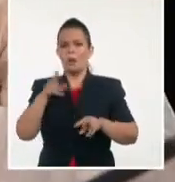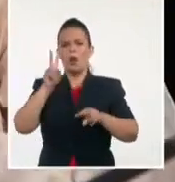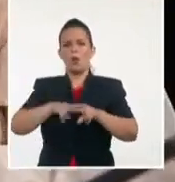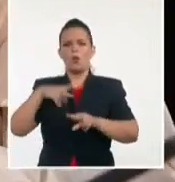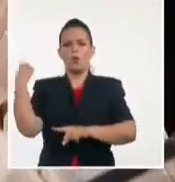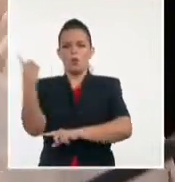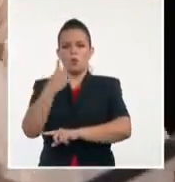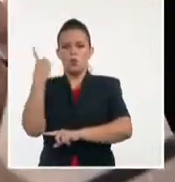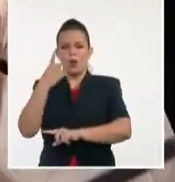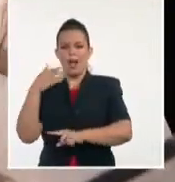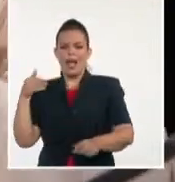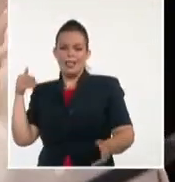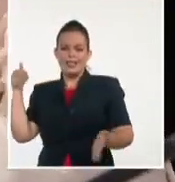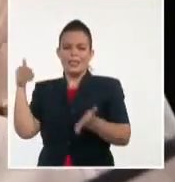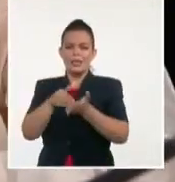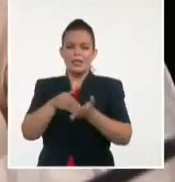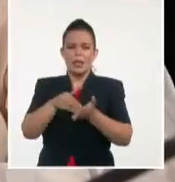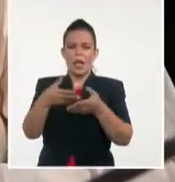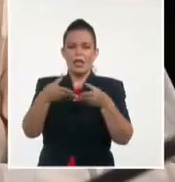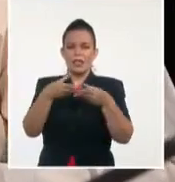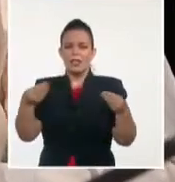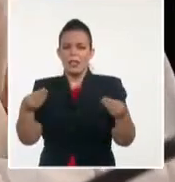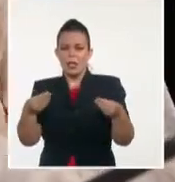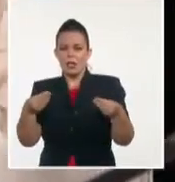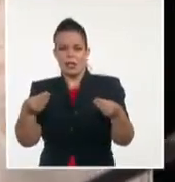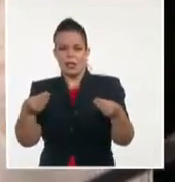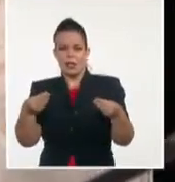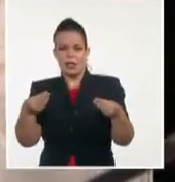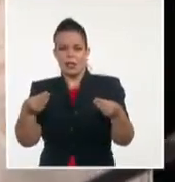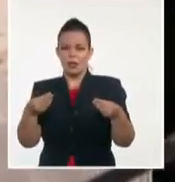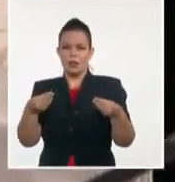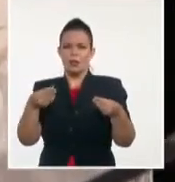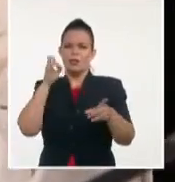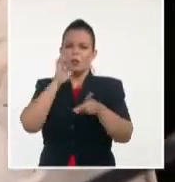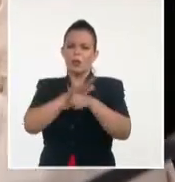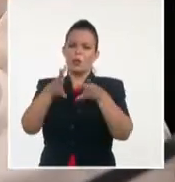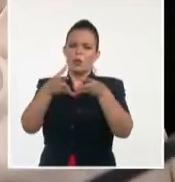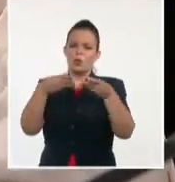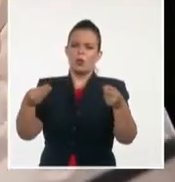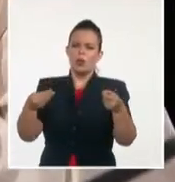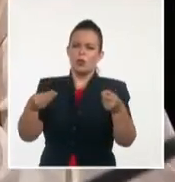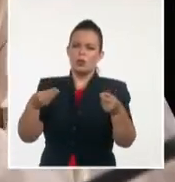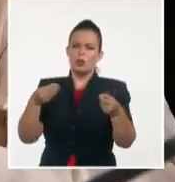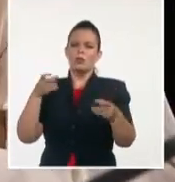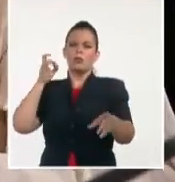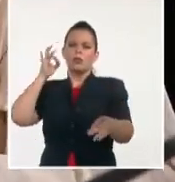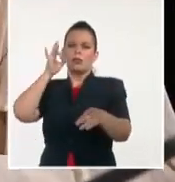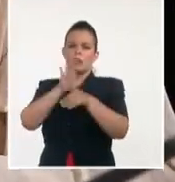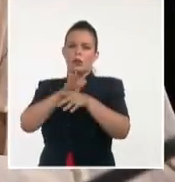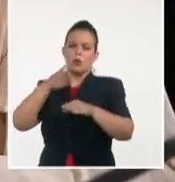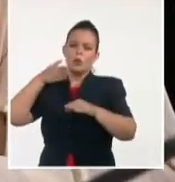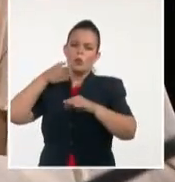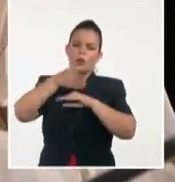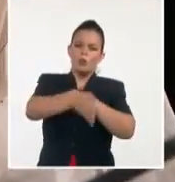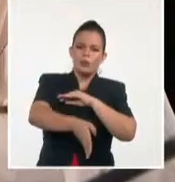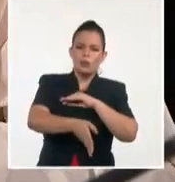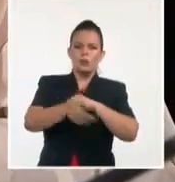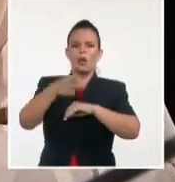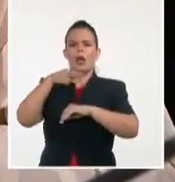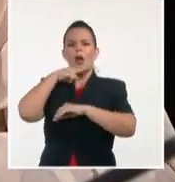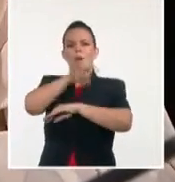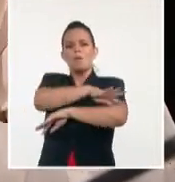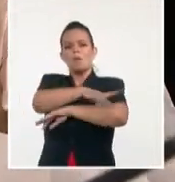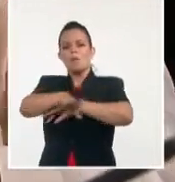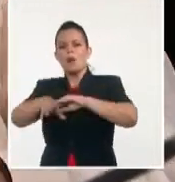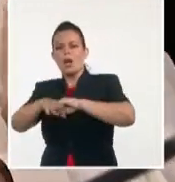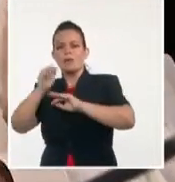mar, tienen cierta desviación en su trayectoria, aunque sea, pero es algo importante desde el punto de vista también científico. Pero hay veces